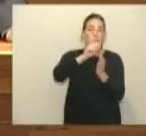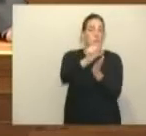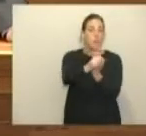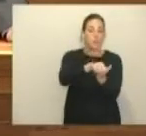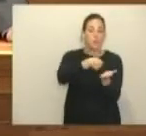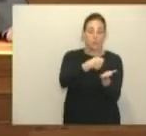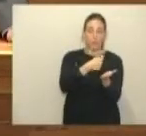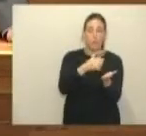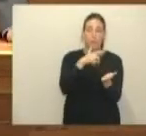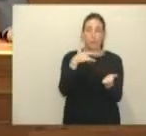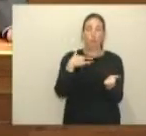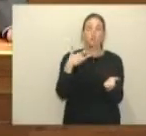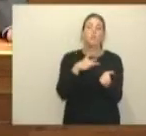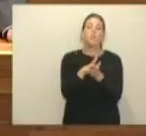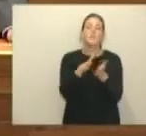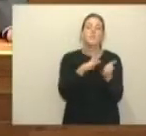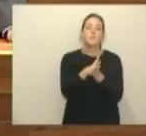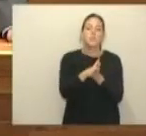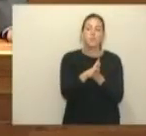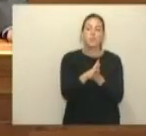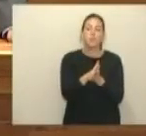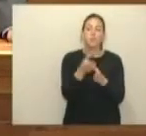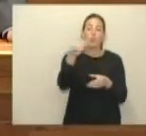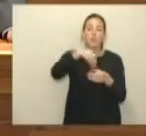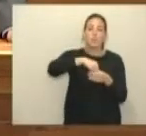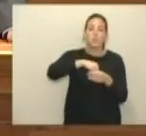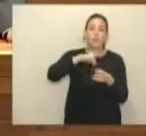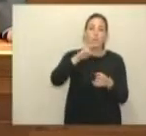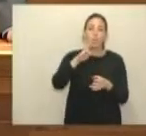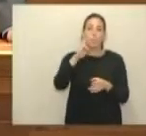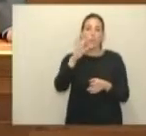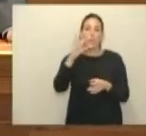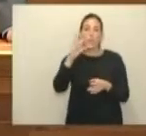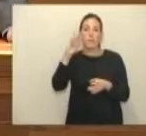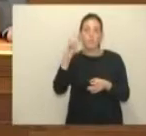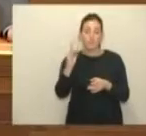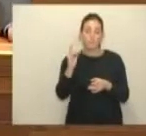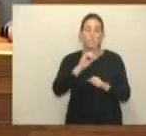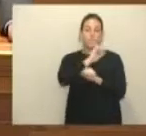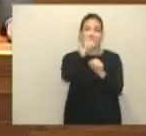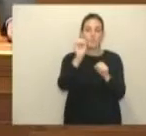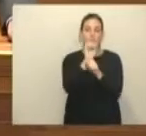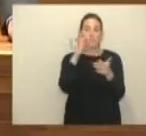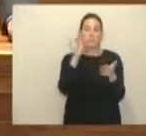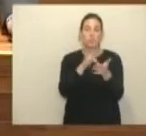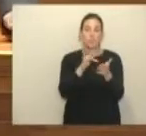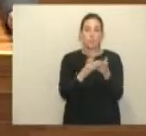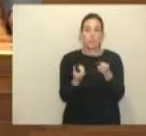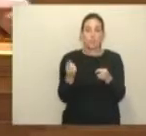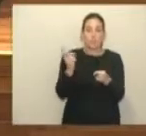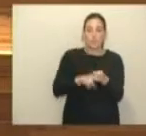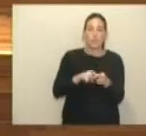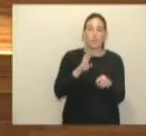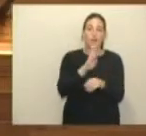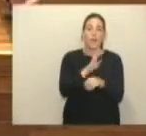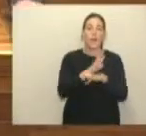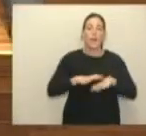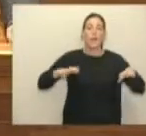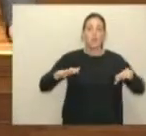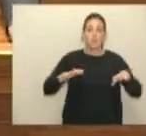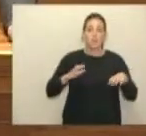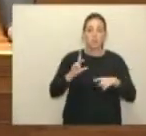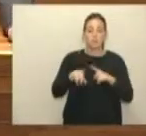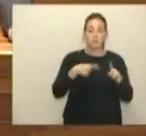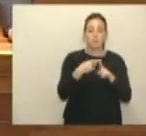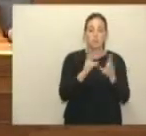llenarla de contenido. Voy a llenarla con el contenido que UPyD lleva defendiendo desde que ha entrado en esta Cámara. No solo en esta Cámara, sino en el conjunto de